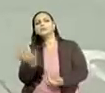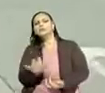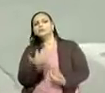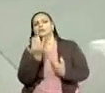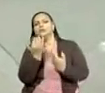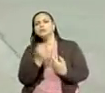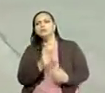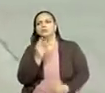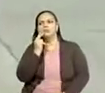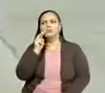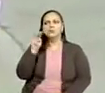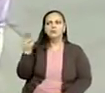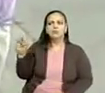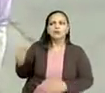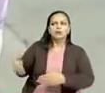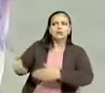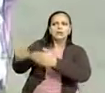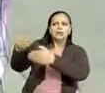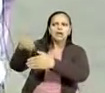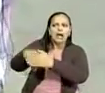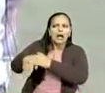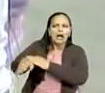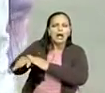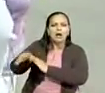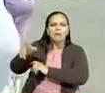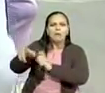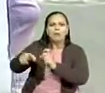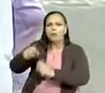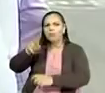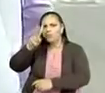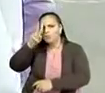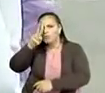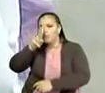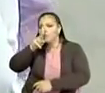duermen, algunos indigentes, y ustedes están esperando los buses aquí?